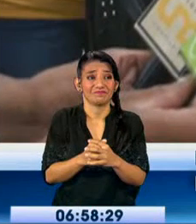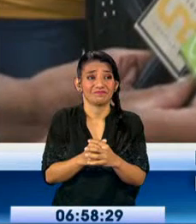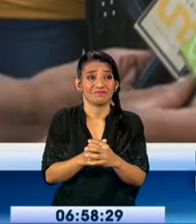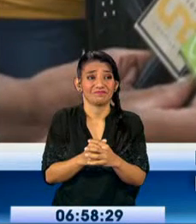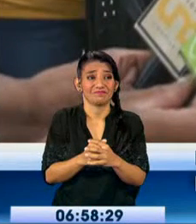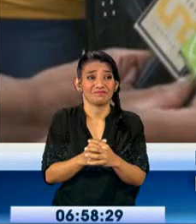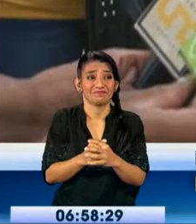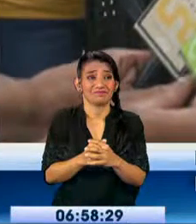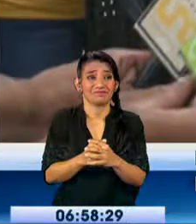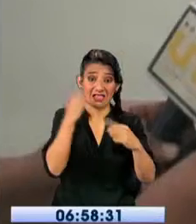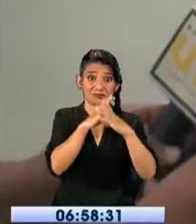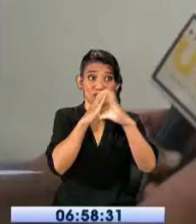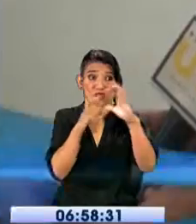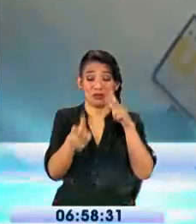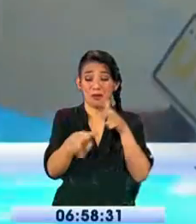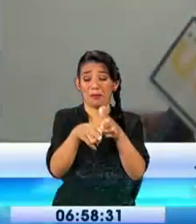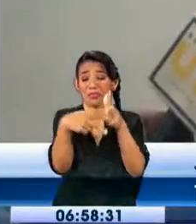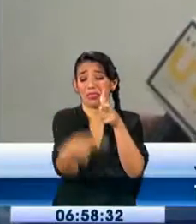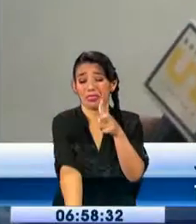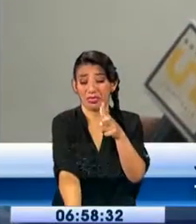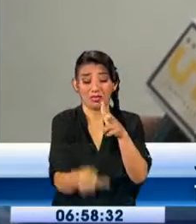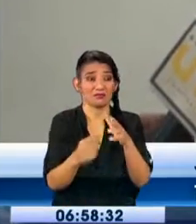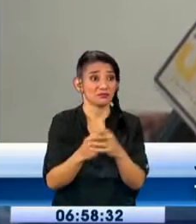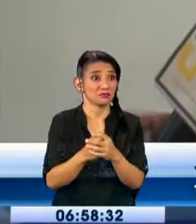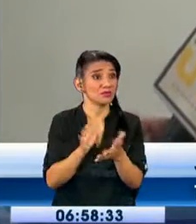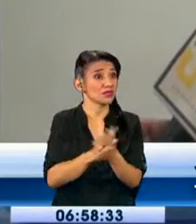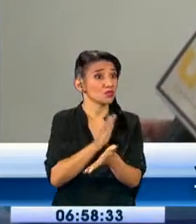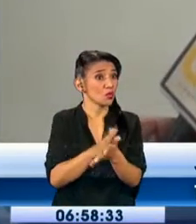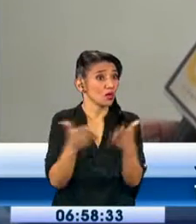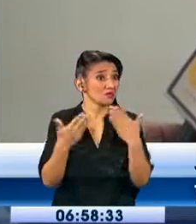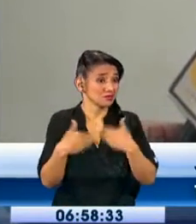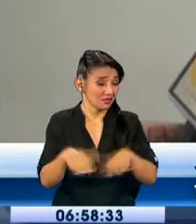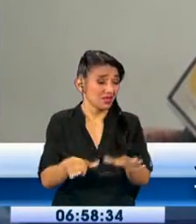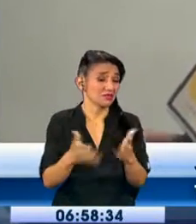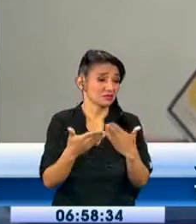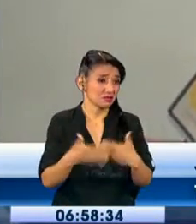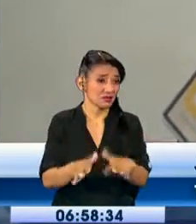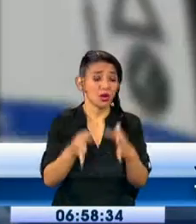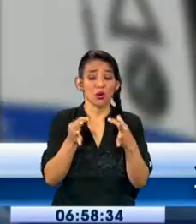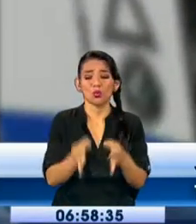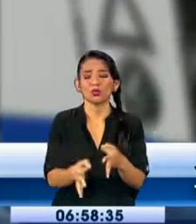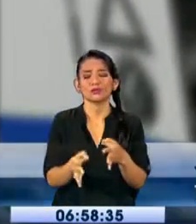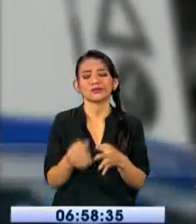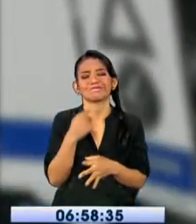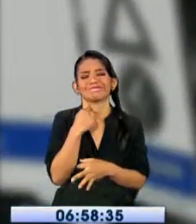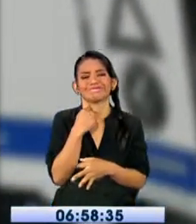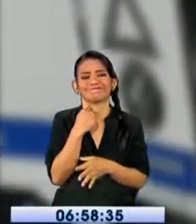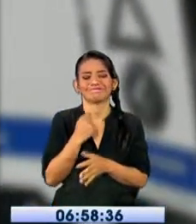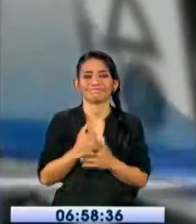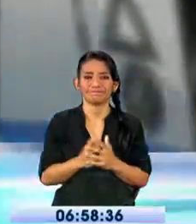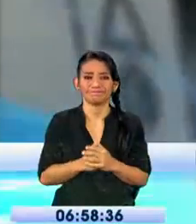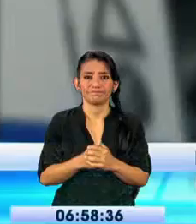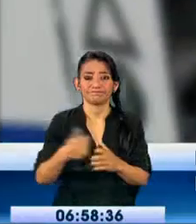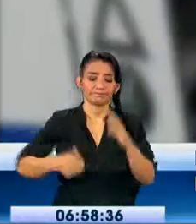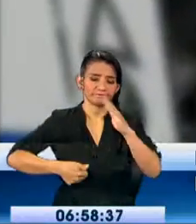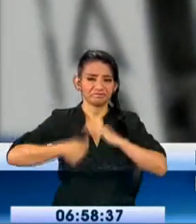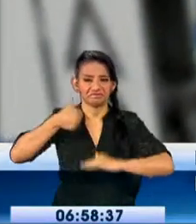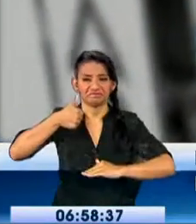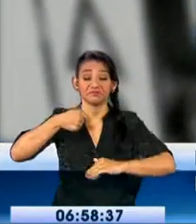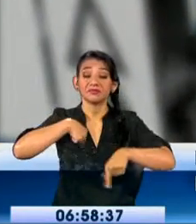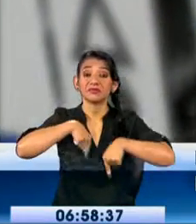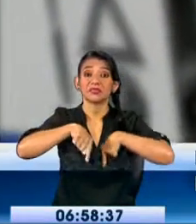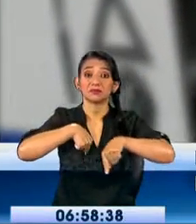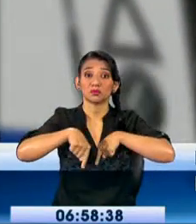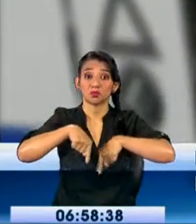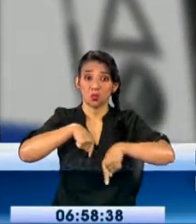sí. Ya salí de la escuela, ajá. Ahí fue el accidente. Elementos de la Comisión de Tránsito del Ecuador se